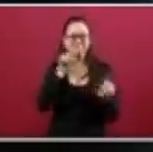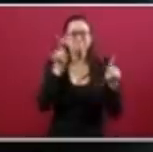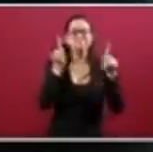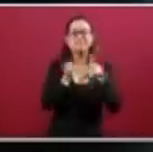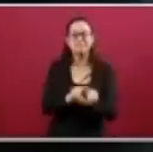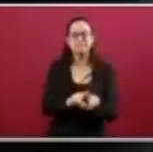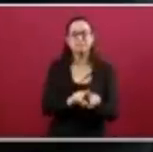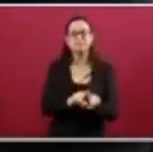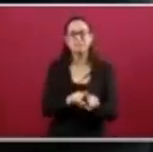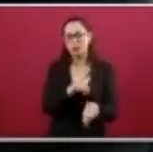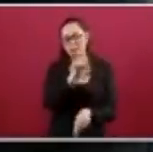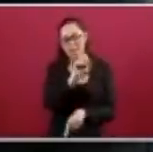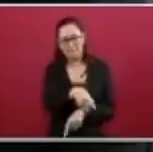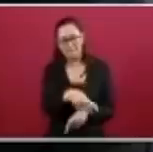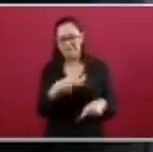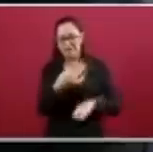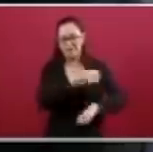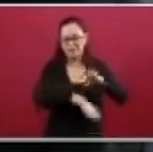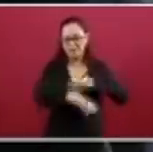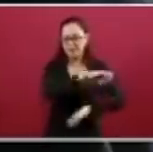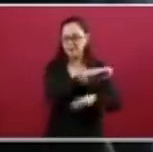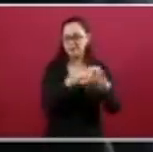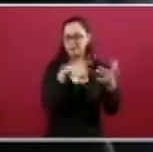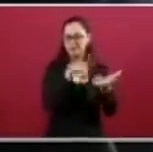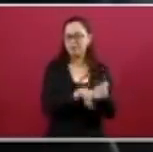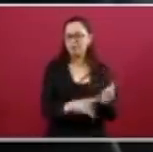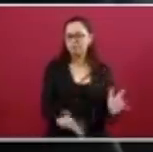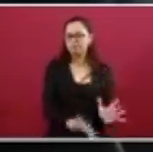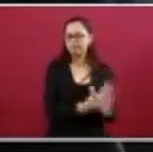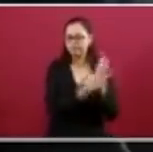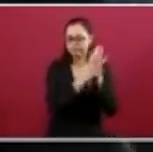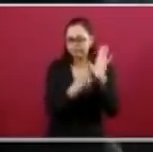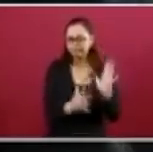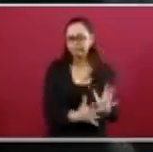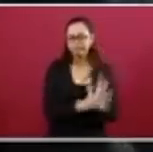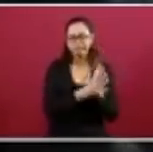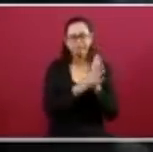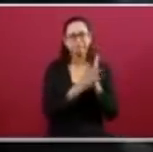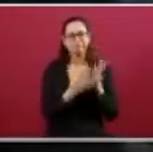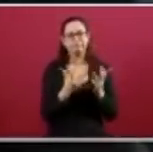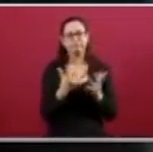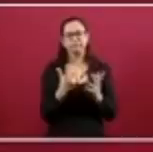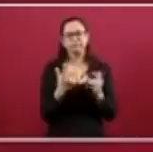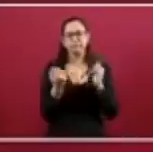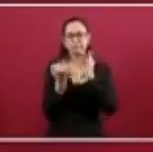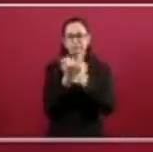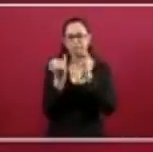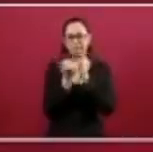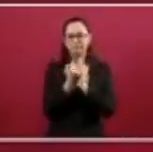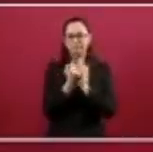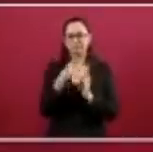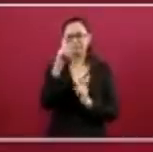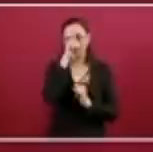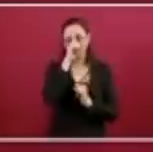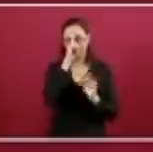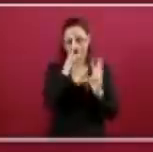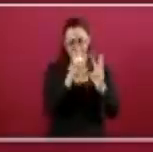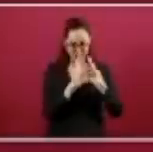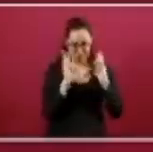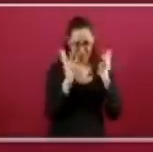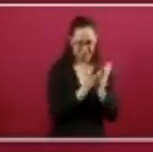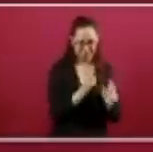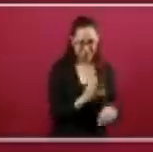participante en grandes empresas y ha participado en diversos consejos consultivos de energía